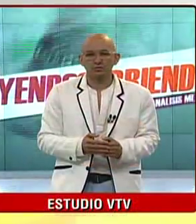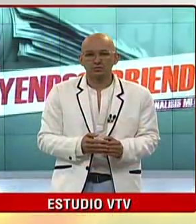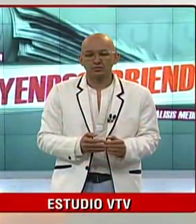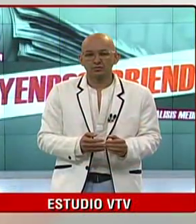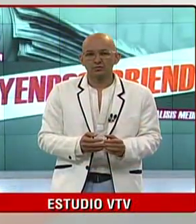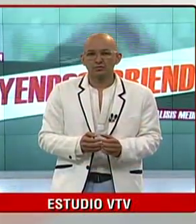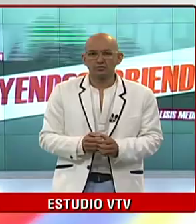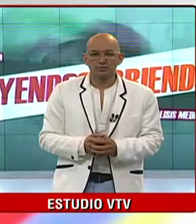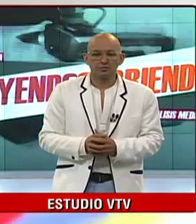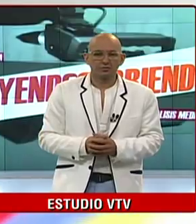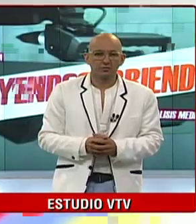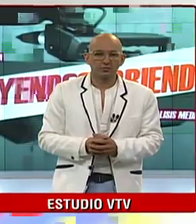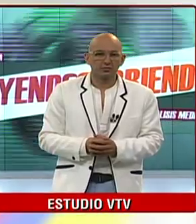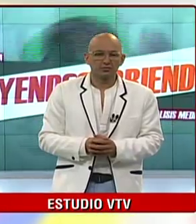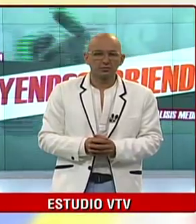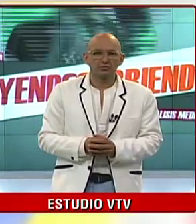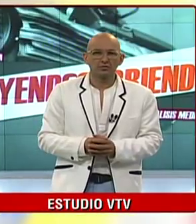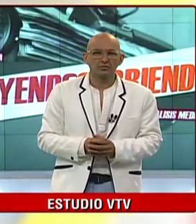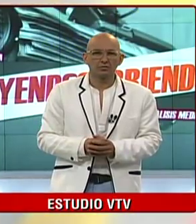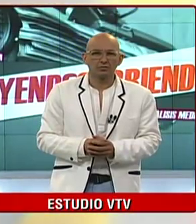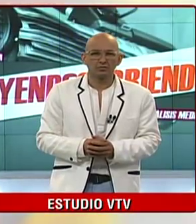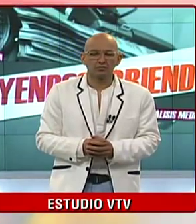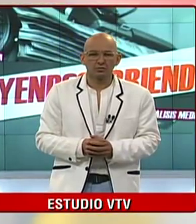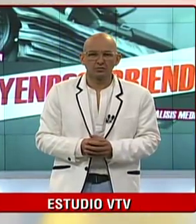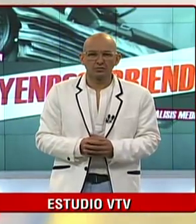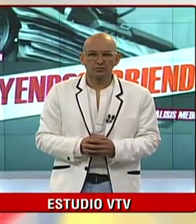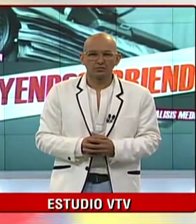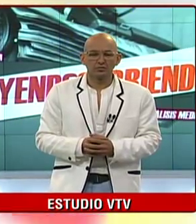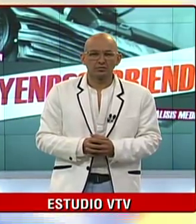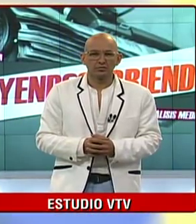Tenemos indicios de algunas siglas.